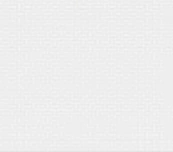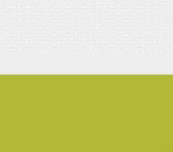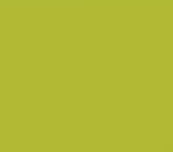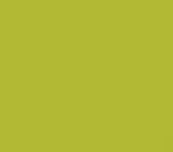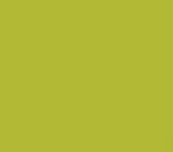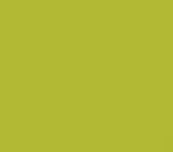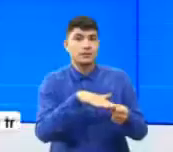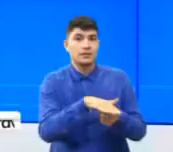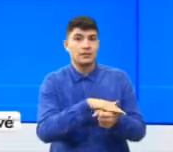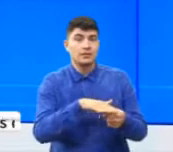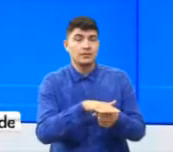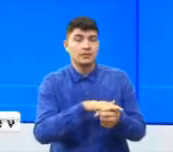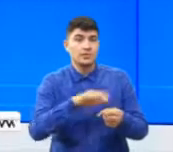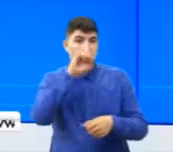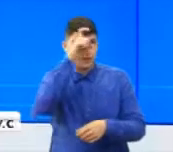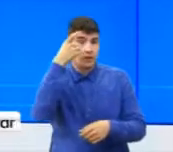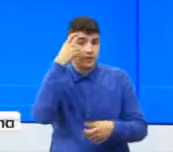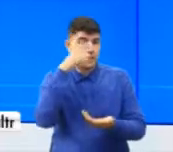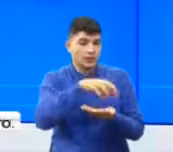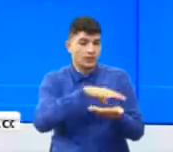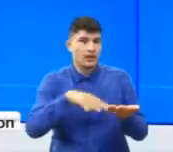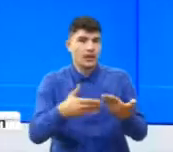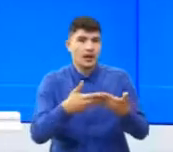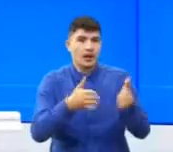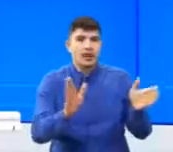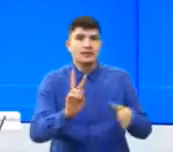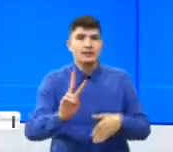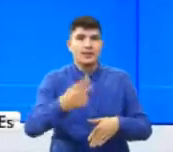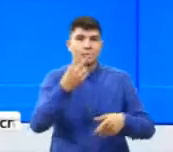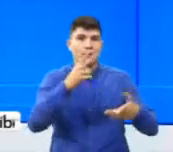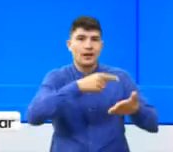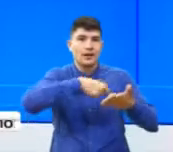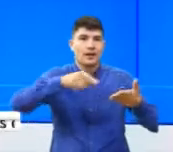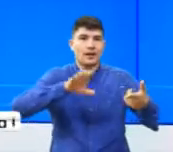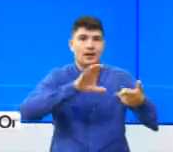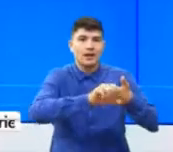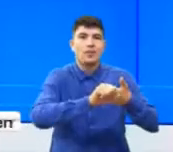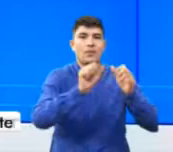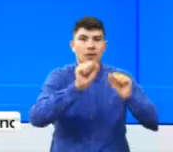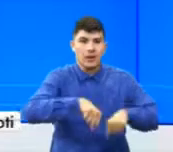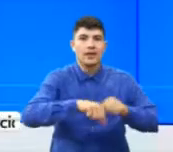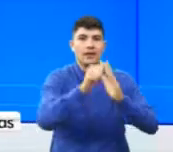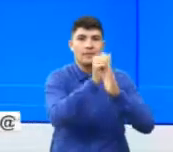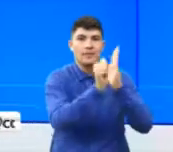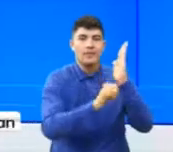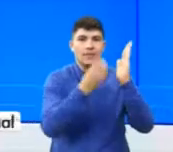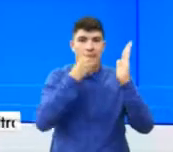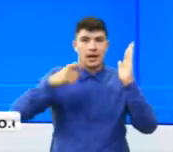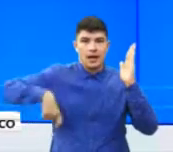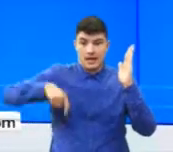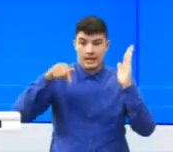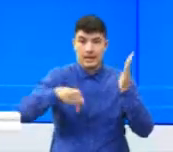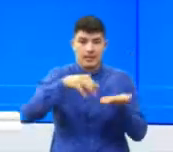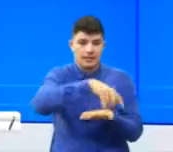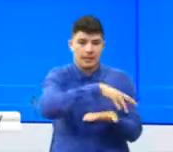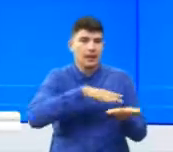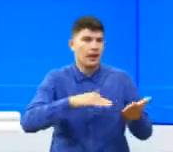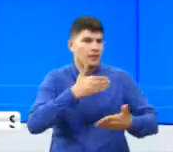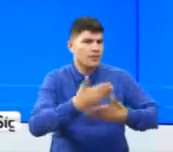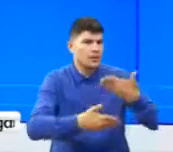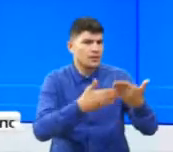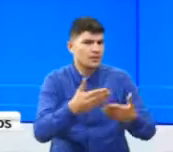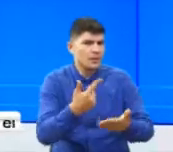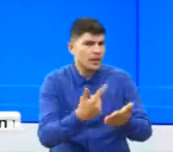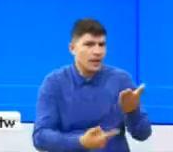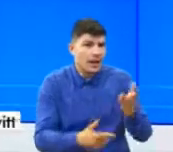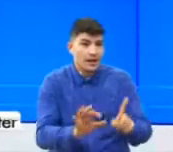canaltro.com. Gobernación de Santander abrió una segunda licitación para la contratación del plan de alimentación escolar en el departamento. Con este proceso se